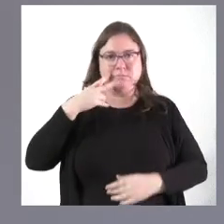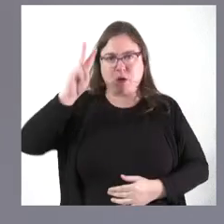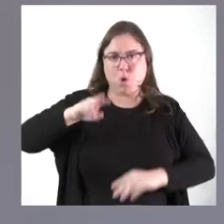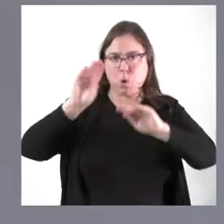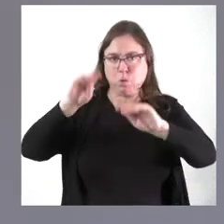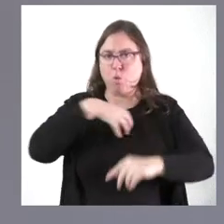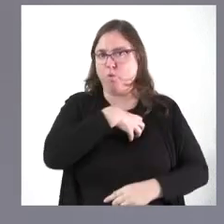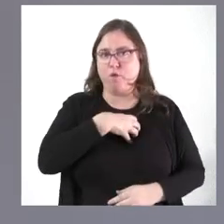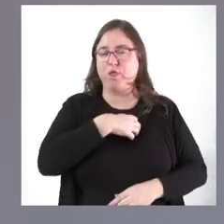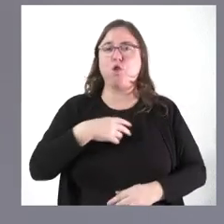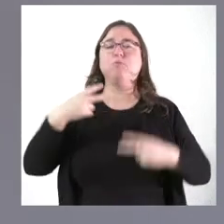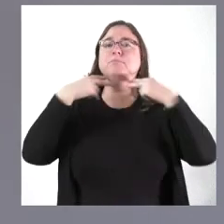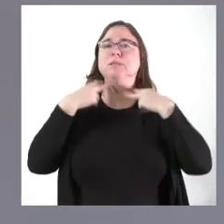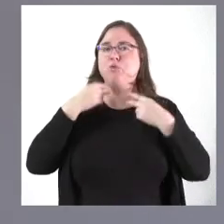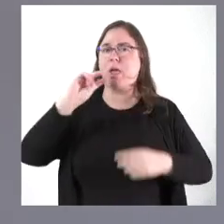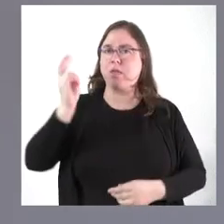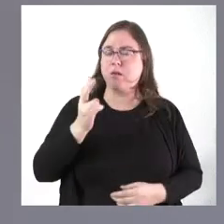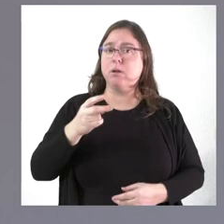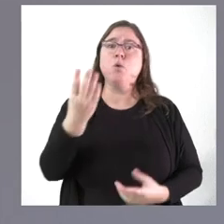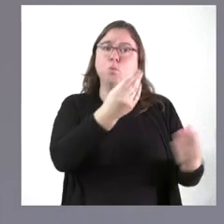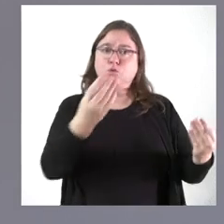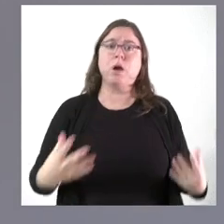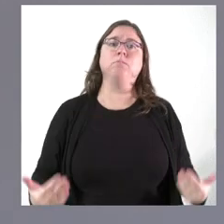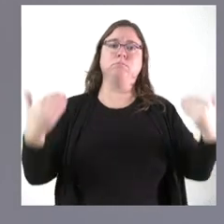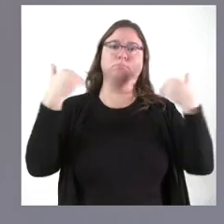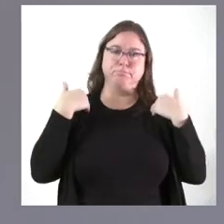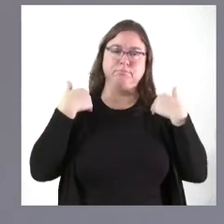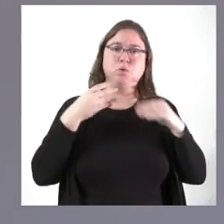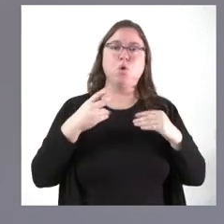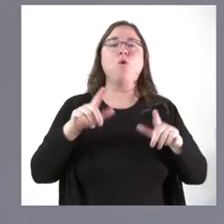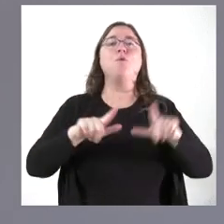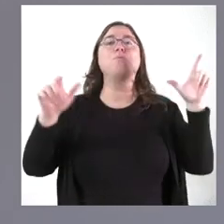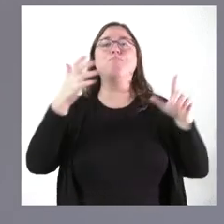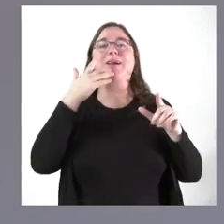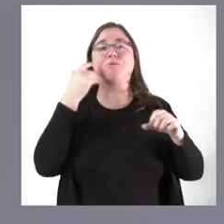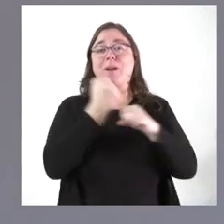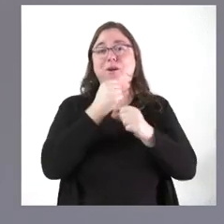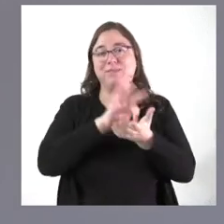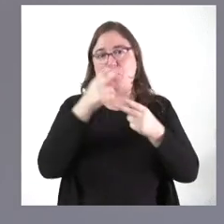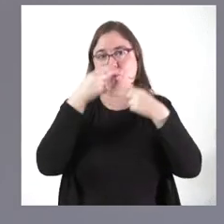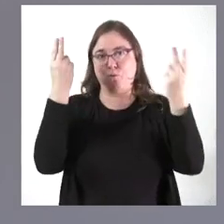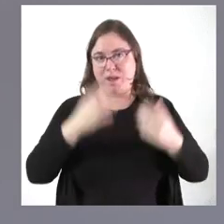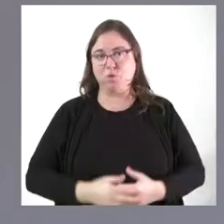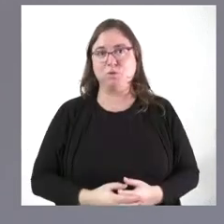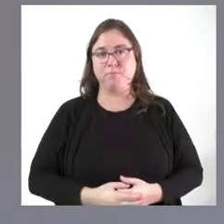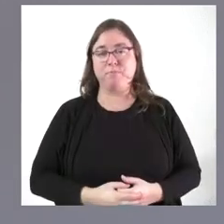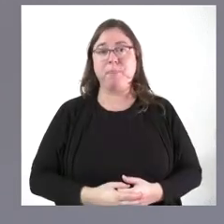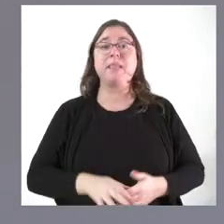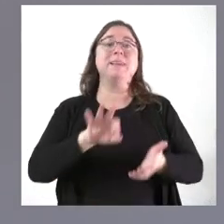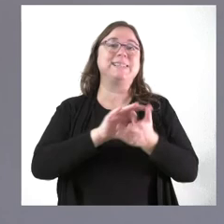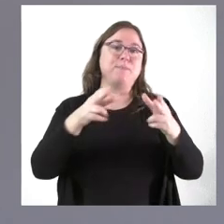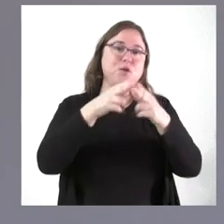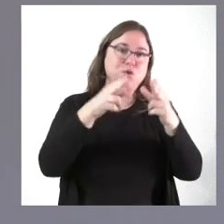las entidades locales y lógicamente muchas asumen y dan protagonismo a ese papel Por ejemplo en el desempeño de los servicios públicos en los servicios sociales